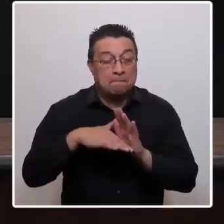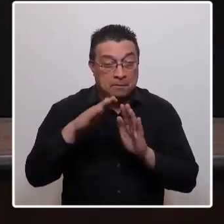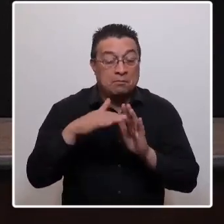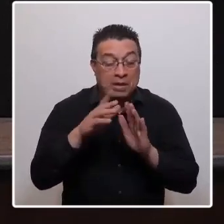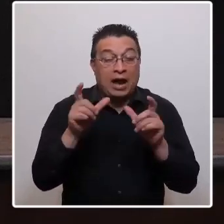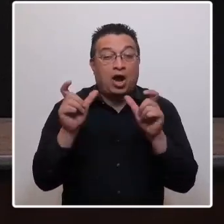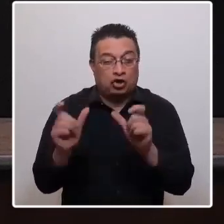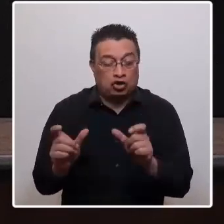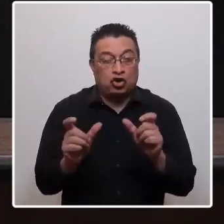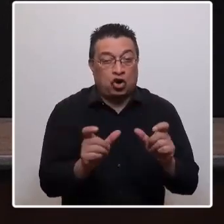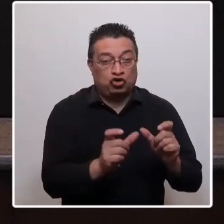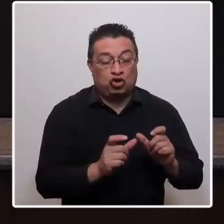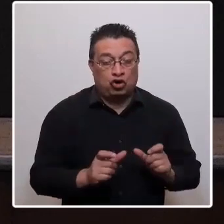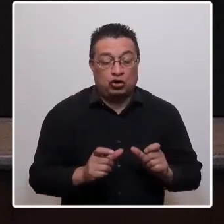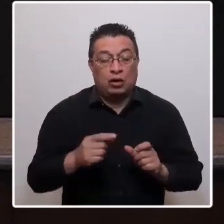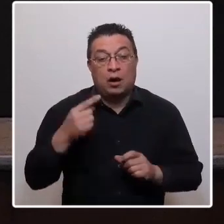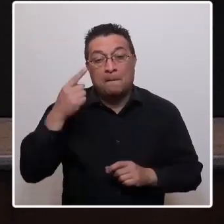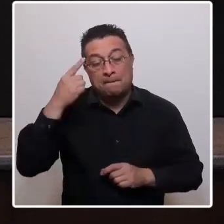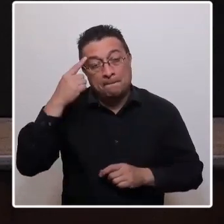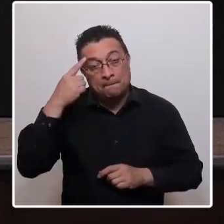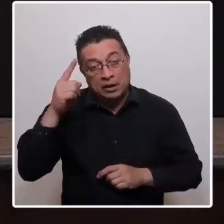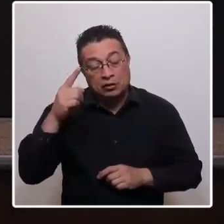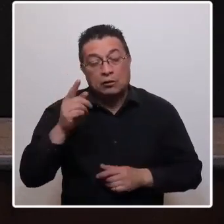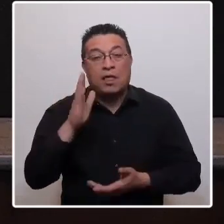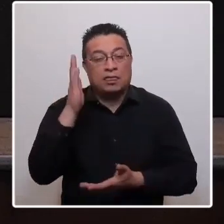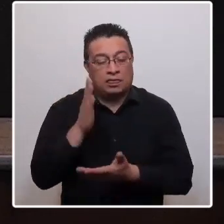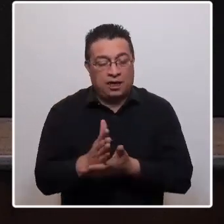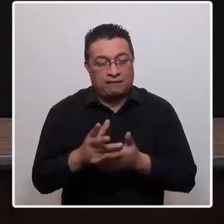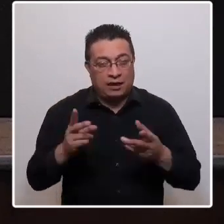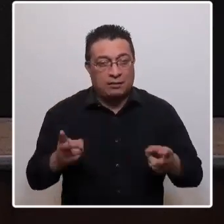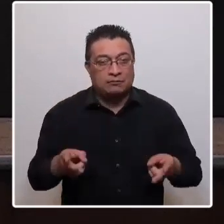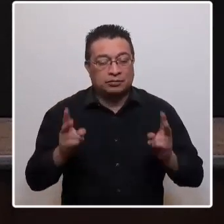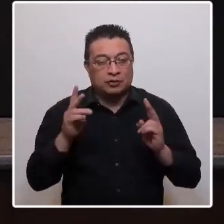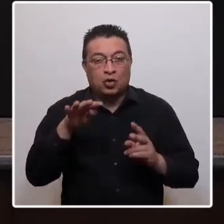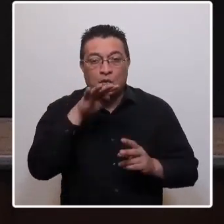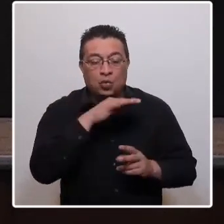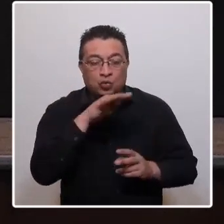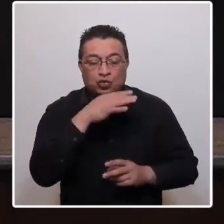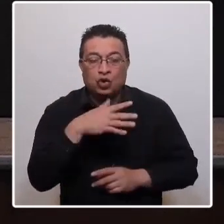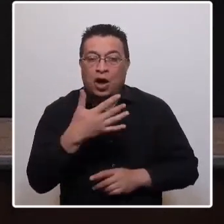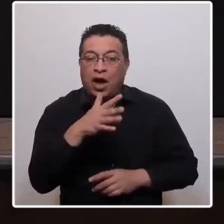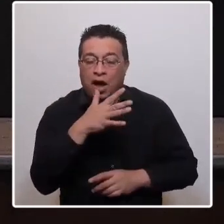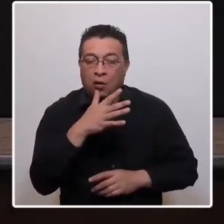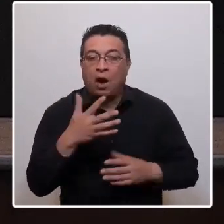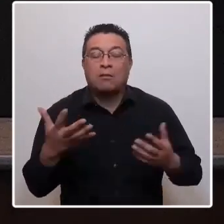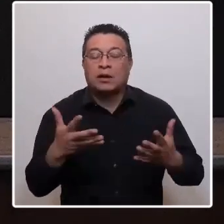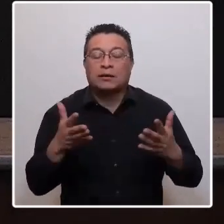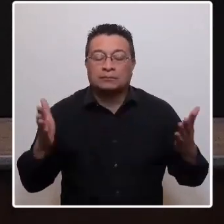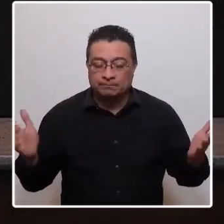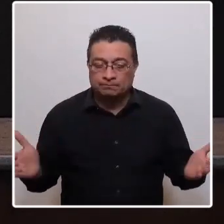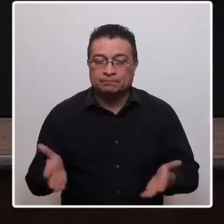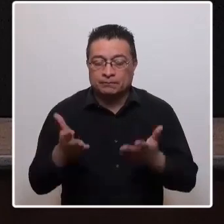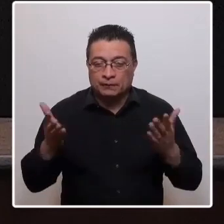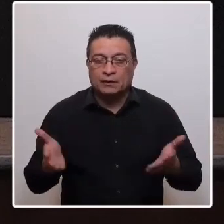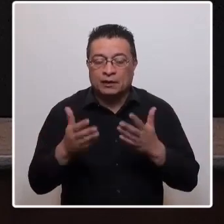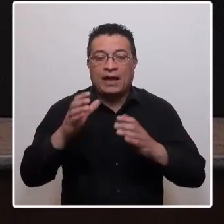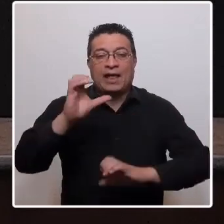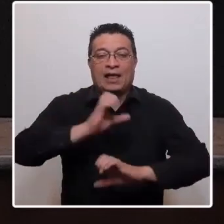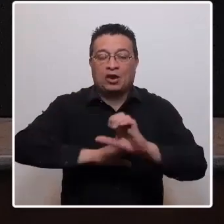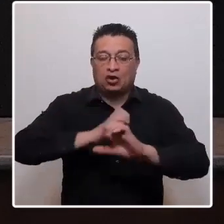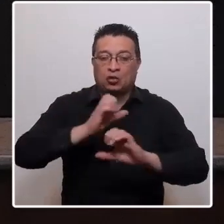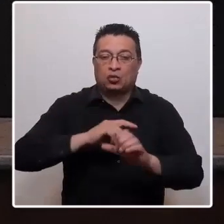control, pero hay que permitir el uso del agua para impulsar la industria